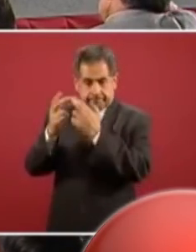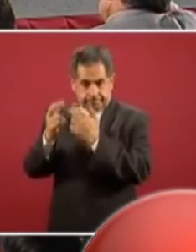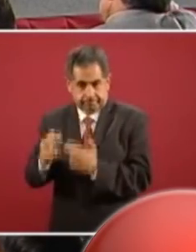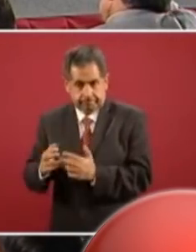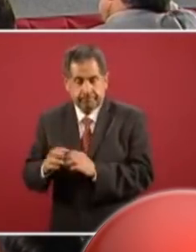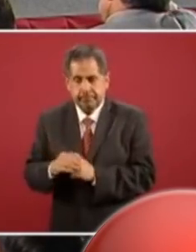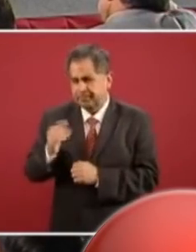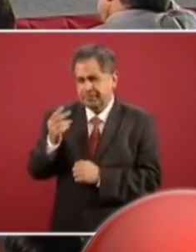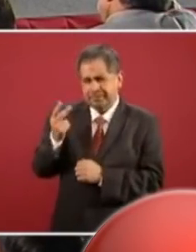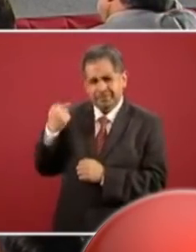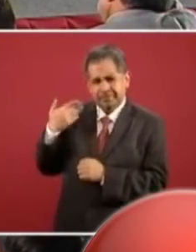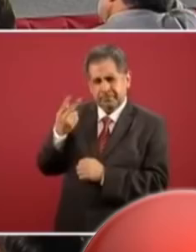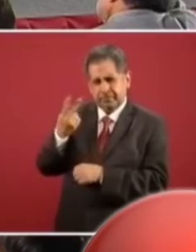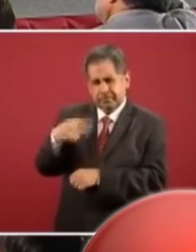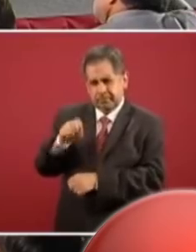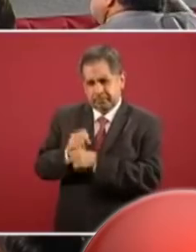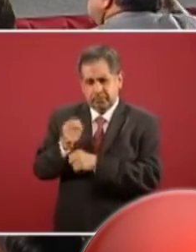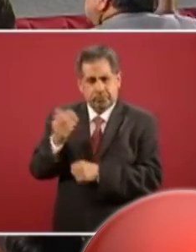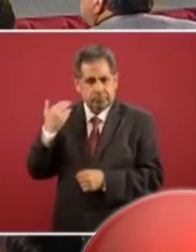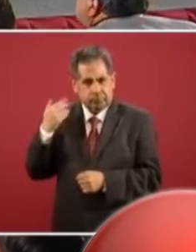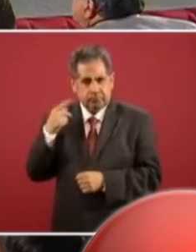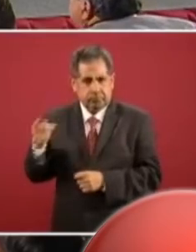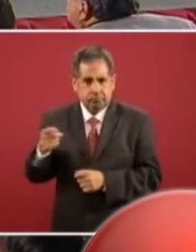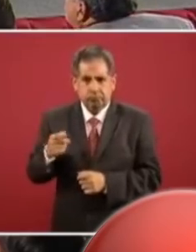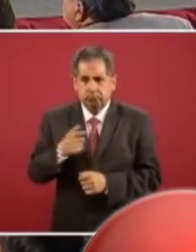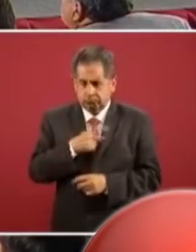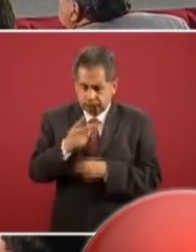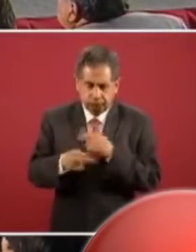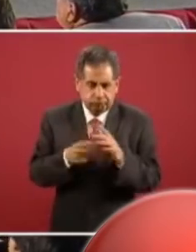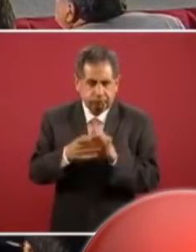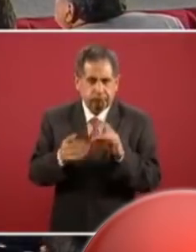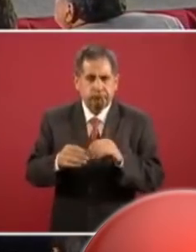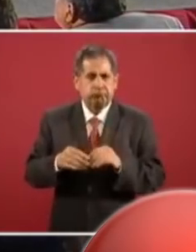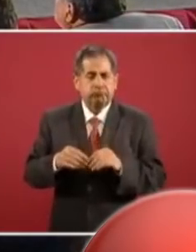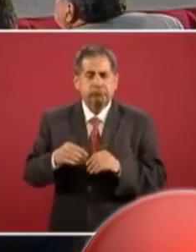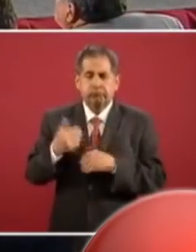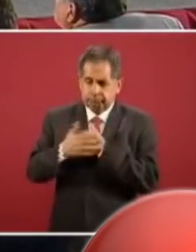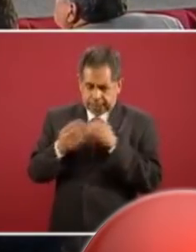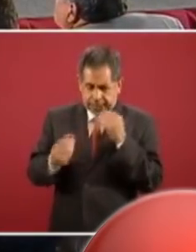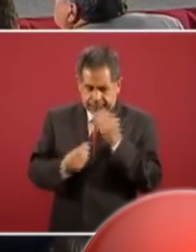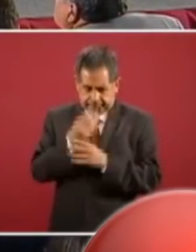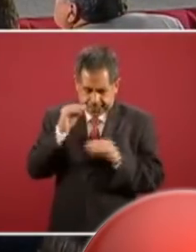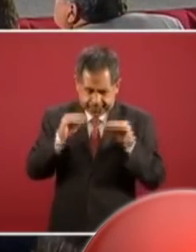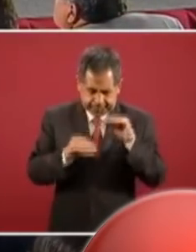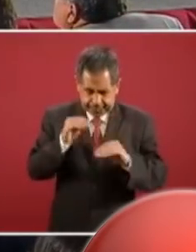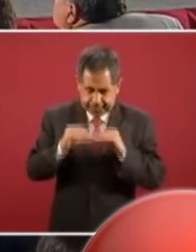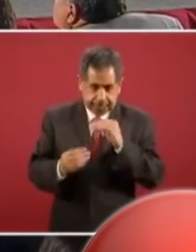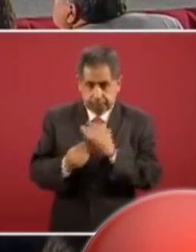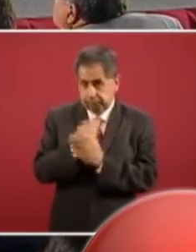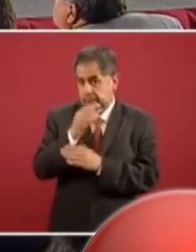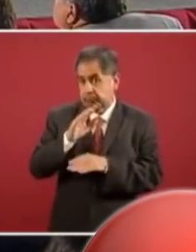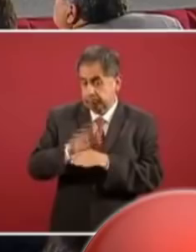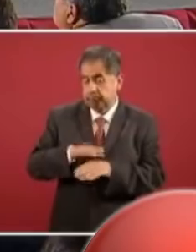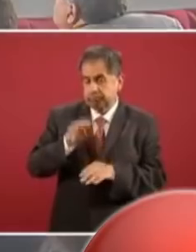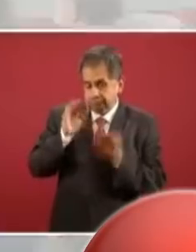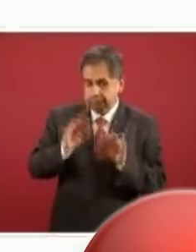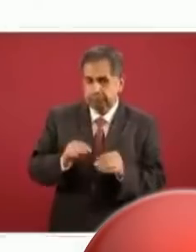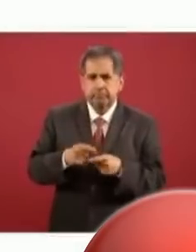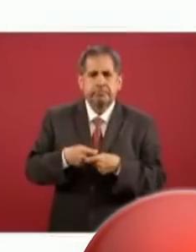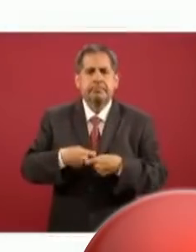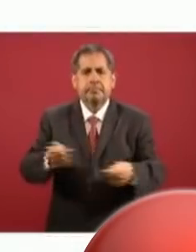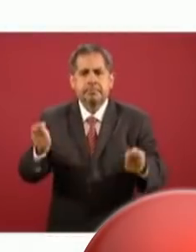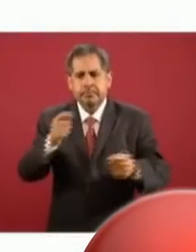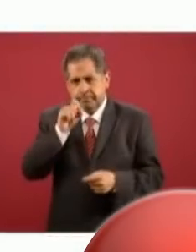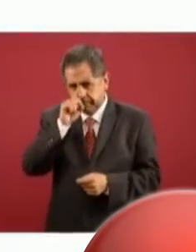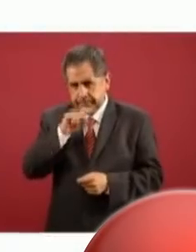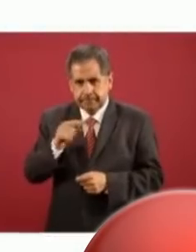un par de semanas de antigüedad. Con mucho gusto yo les haré llegar la información del corte que tenemos al día de